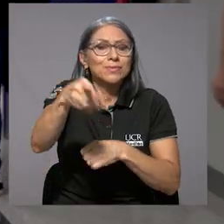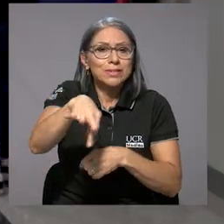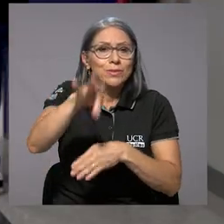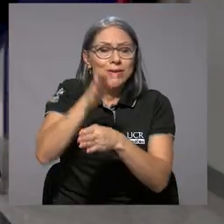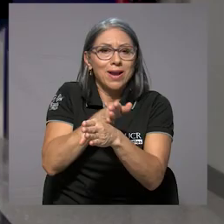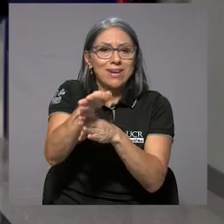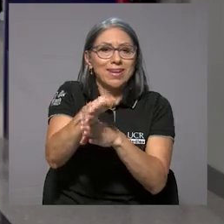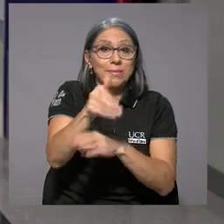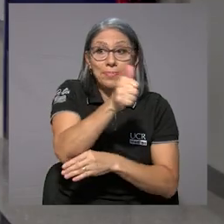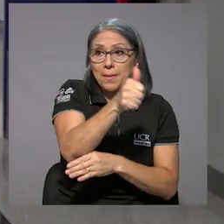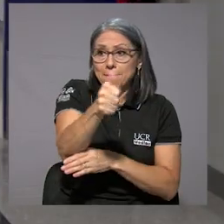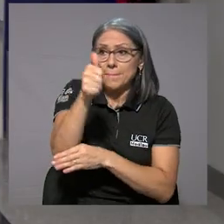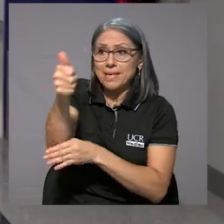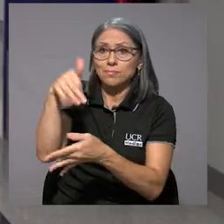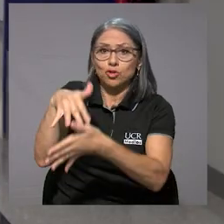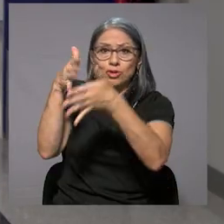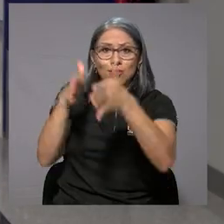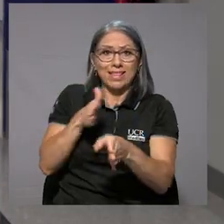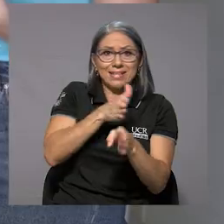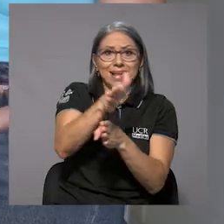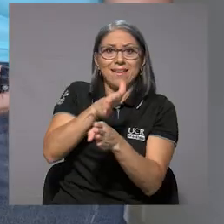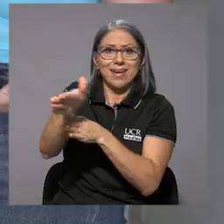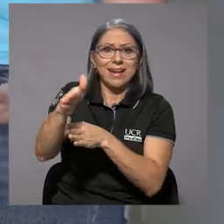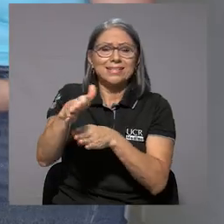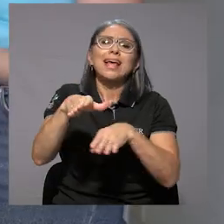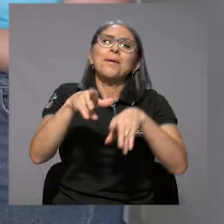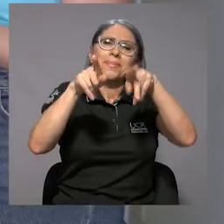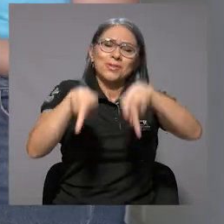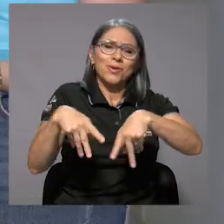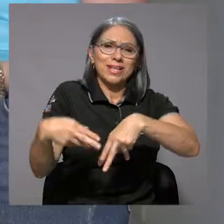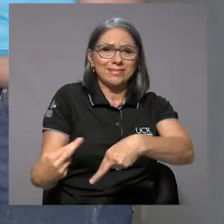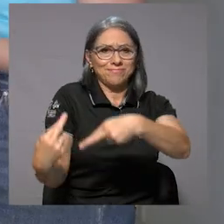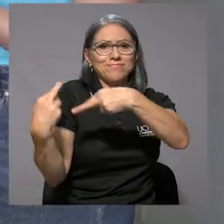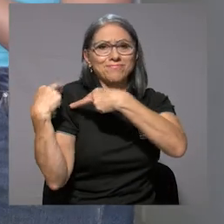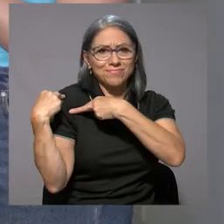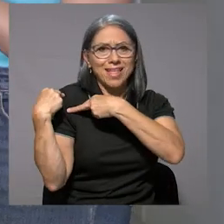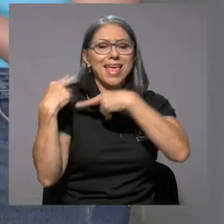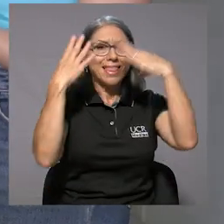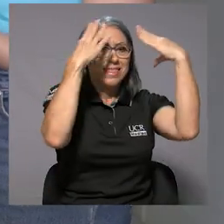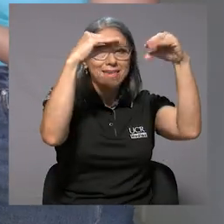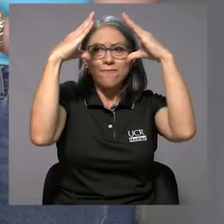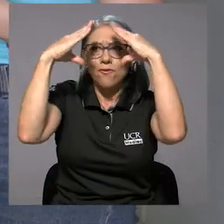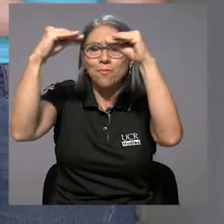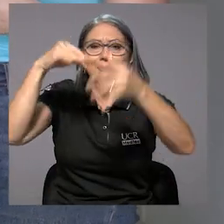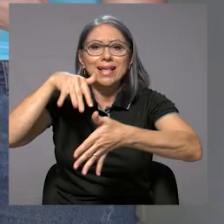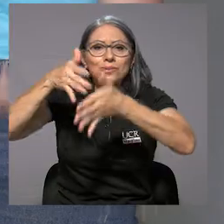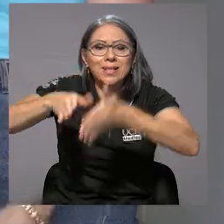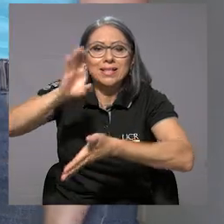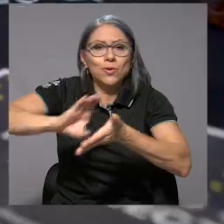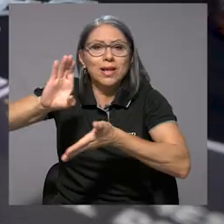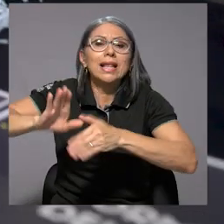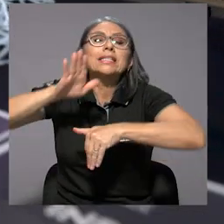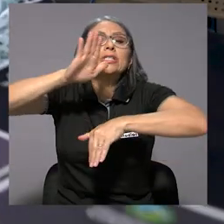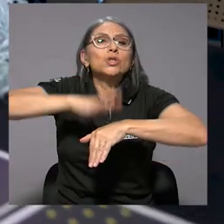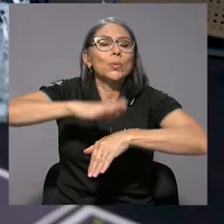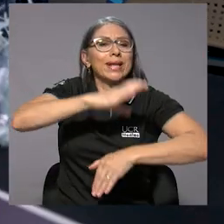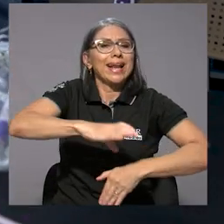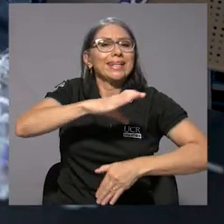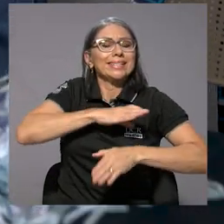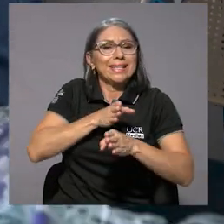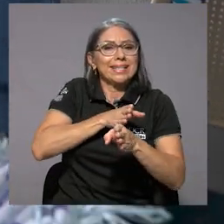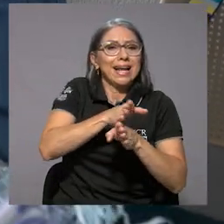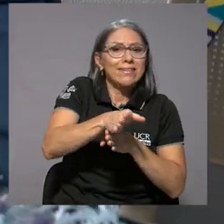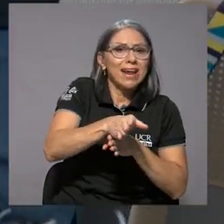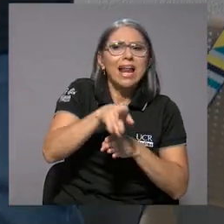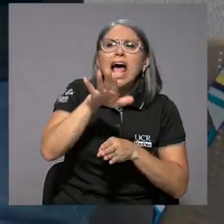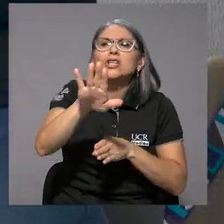mismas personas que cursan las carreras quienes se encargaron de informar a la población colegial sobre los aspectos generales de la carrera, sus